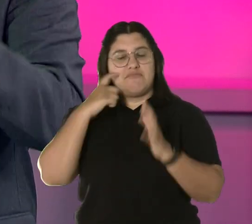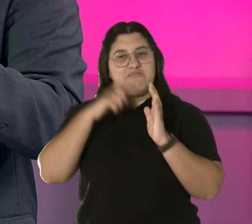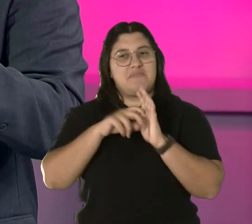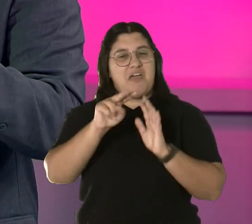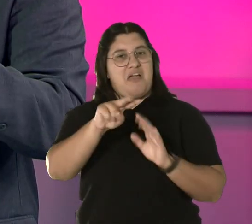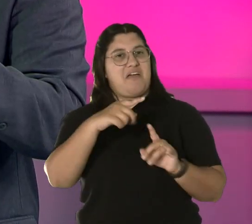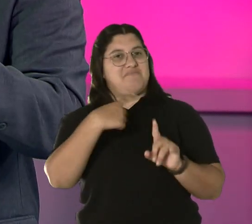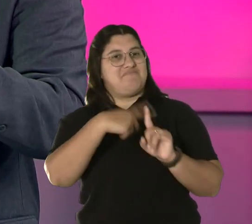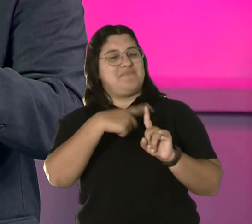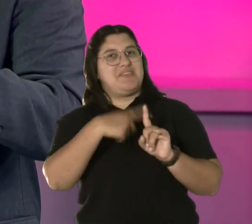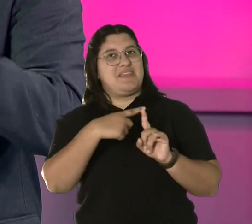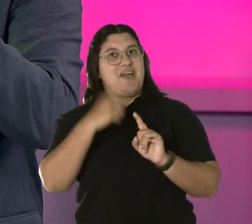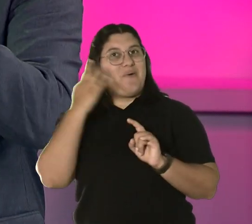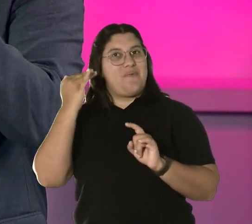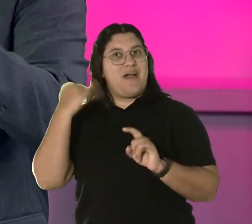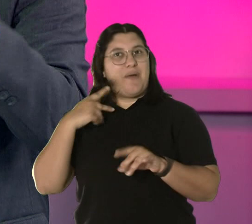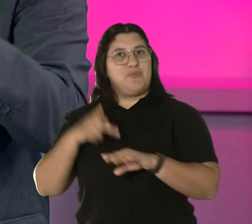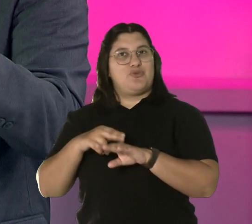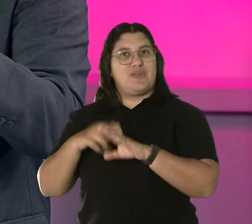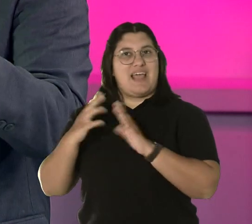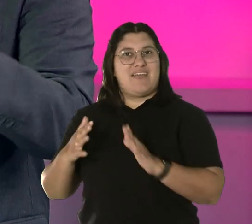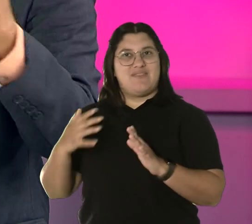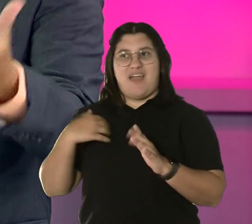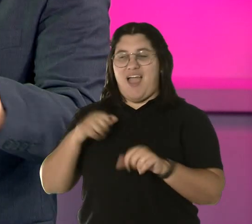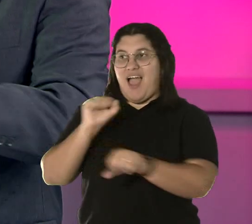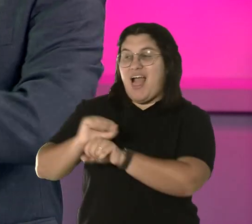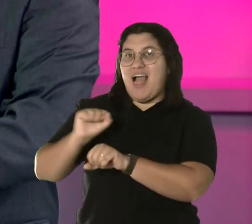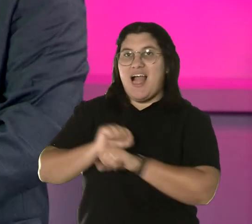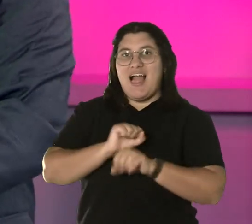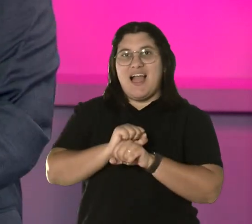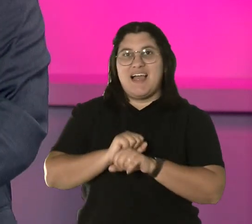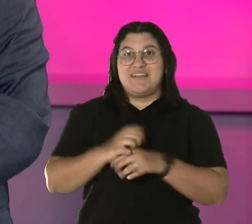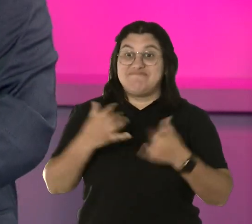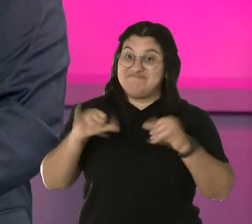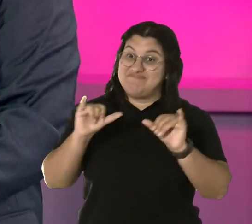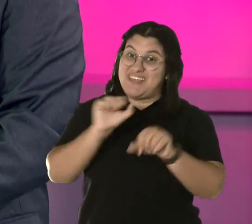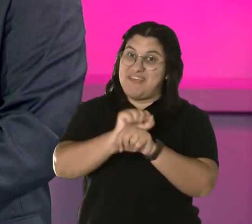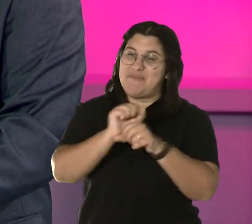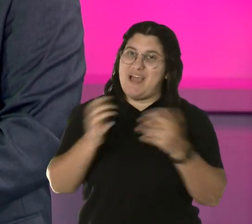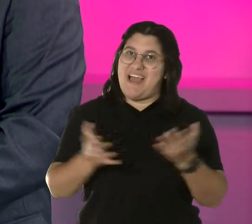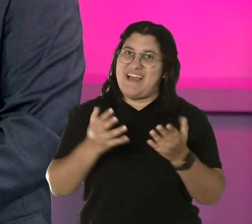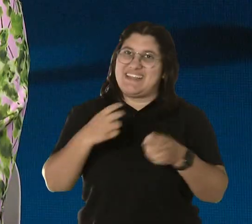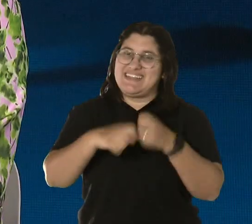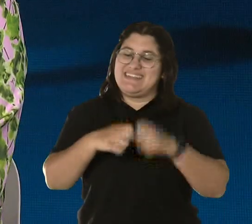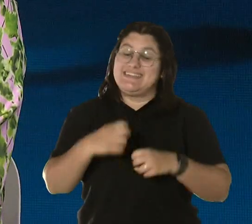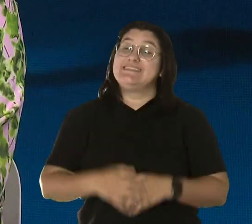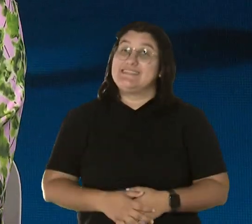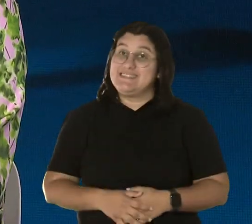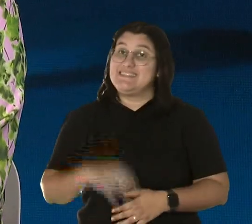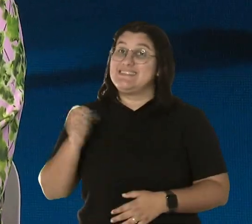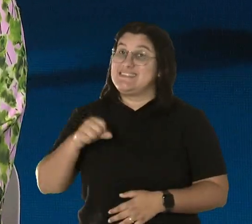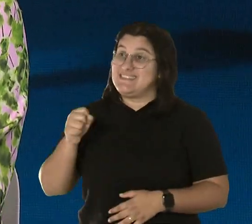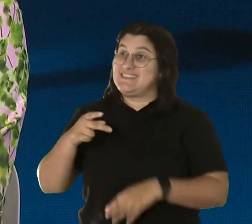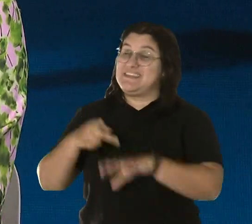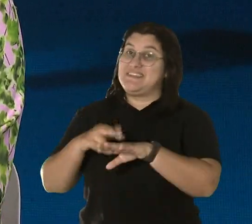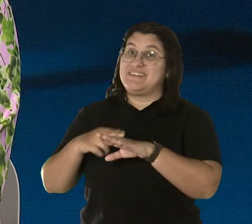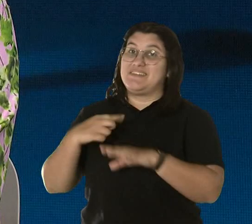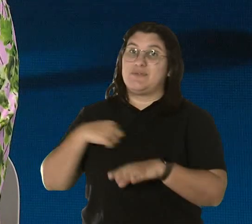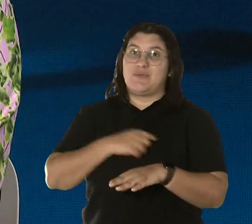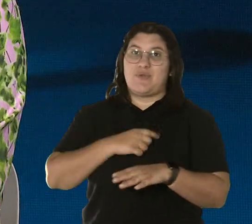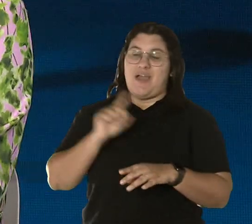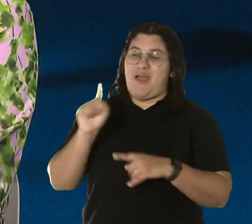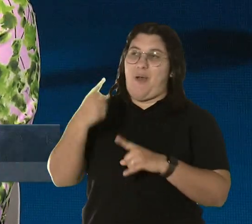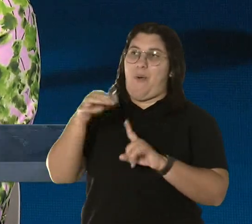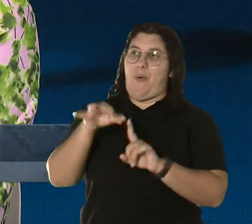del puertorriqueño porque se ven como una persona que trabaja aún con el problema que tenemos en Puerto Rico. Así es. Sí, Los puertorriqueños somos realmente